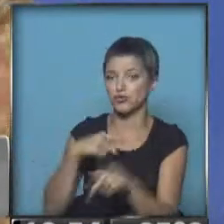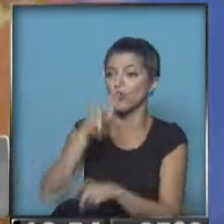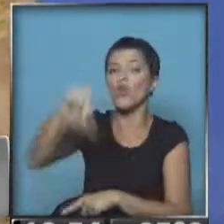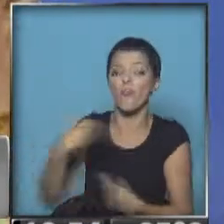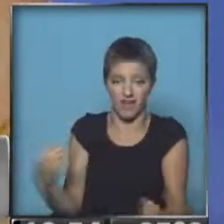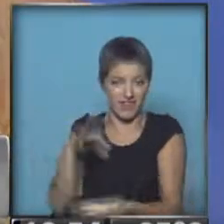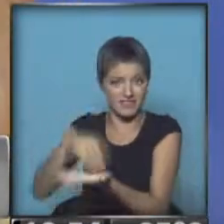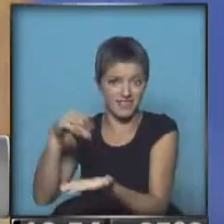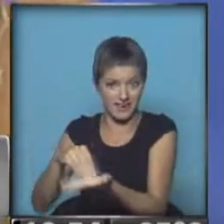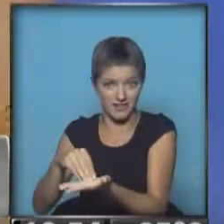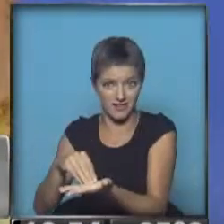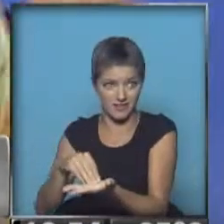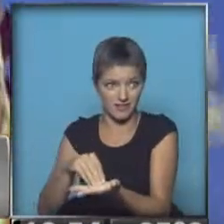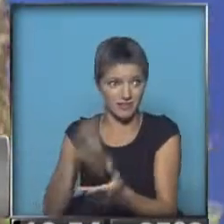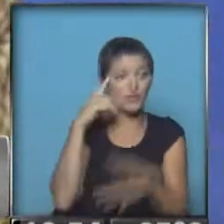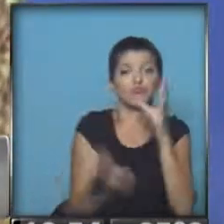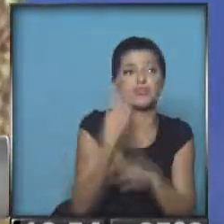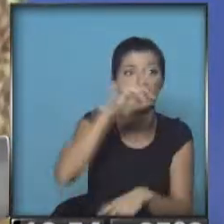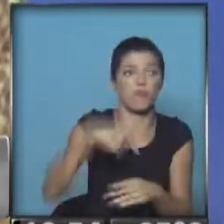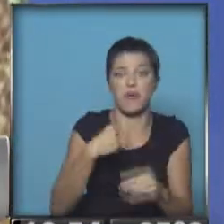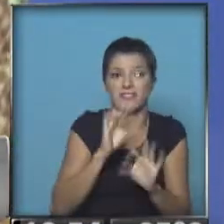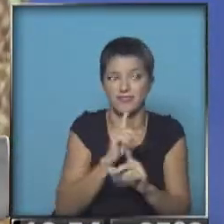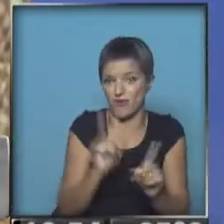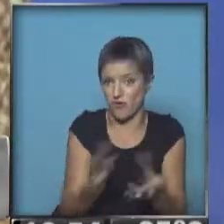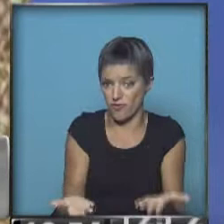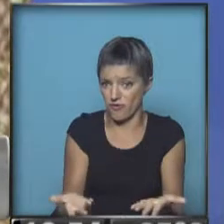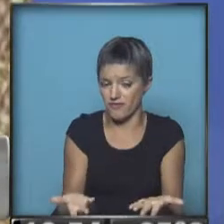tierra. De la nada no se construye nada.